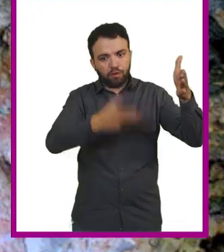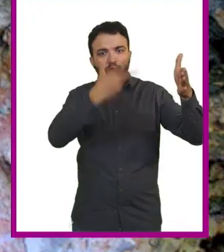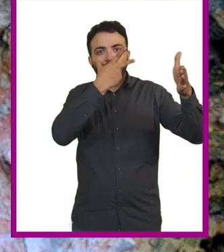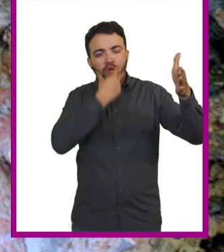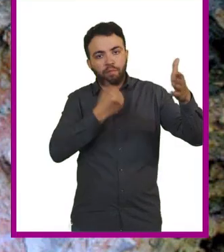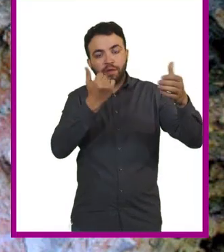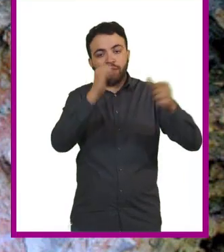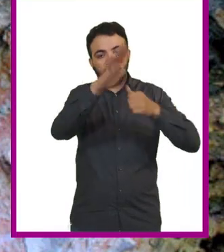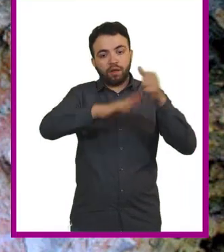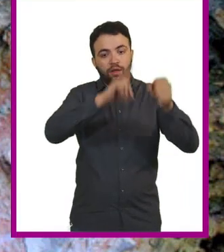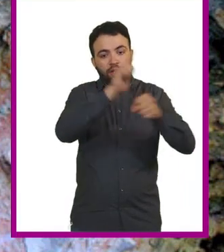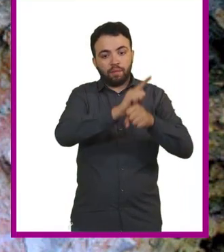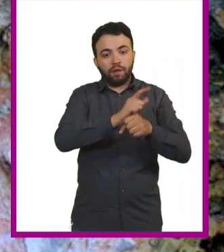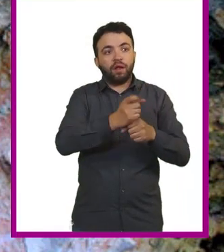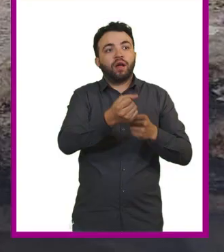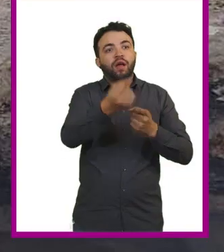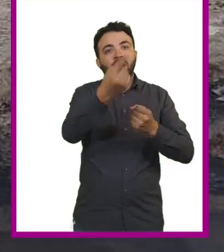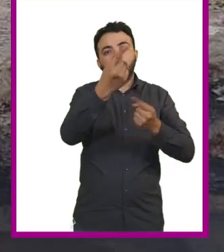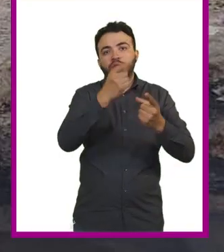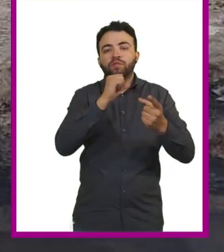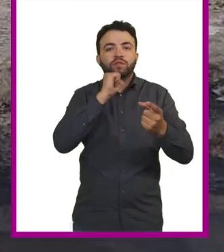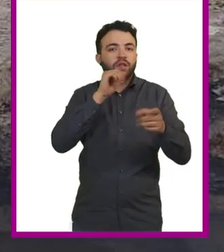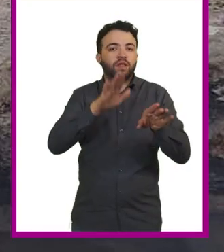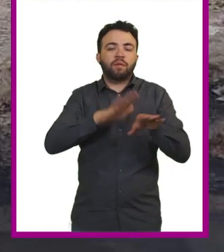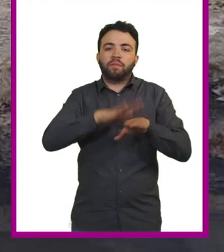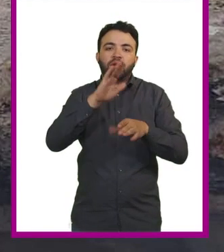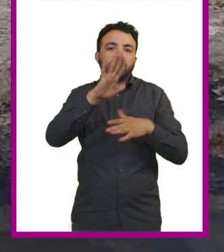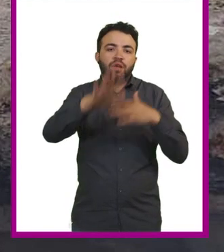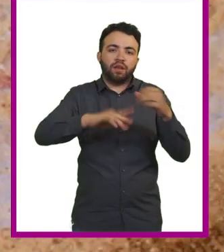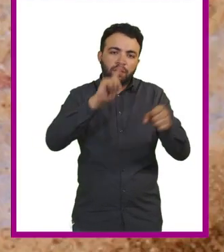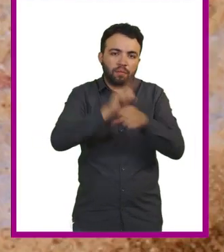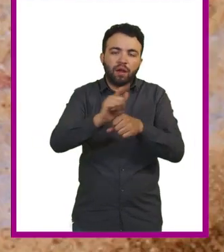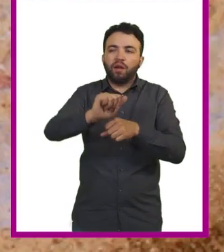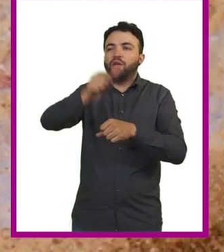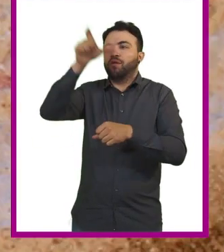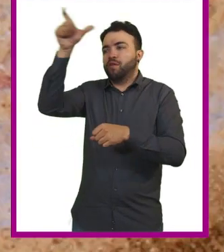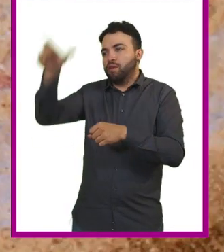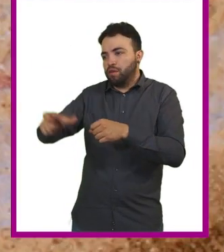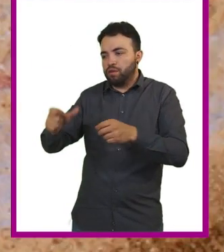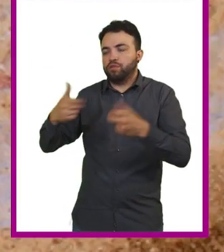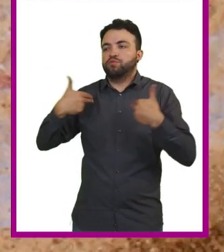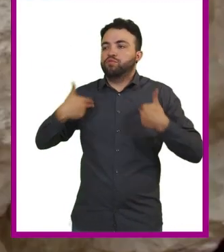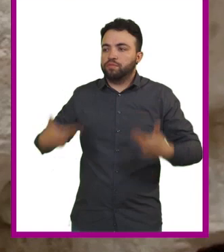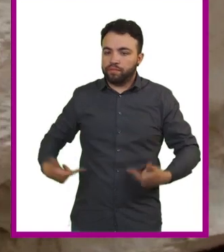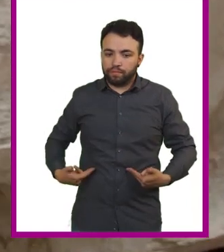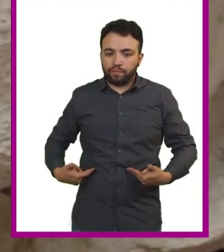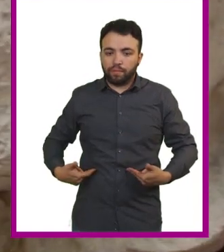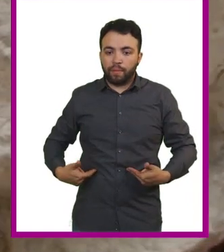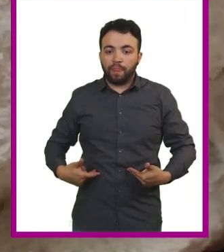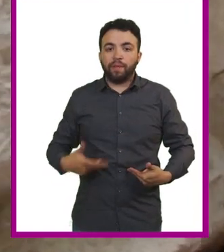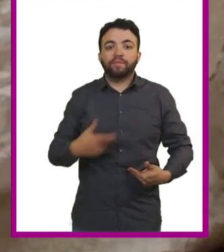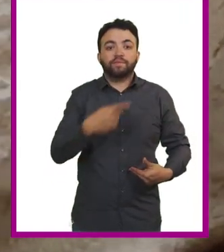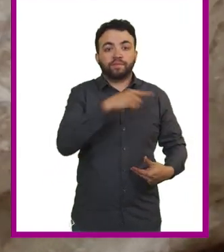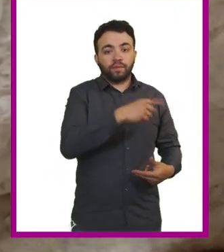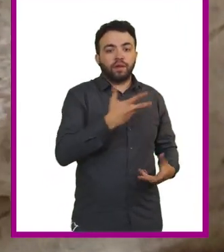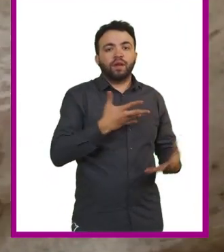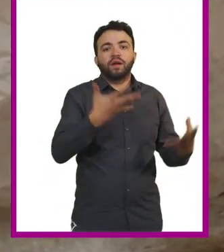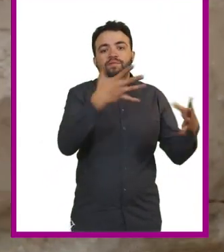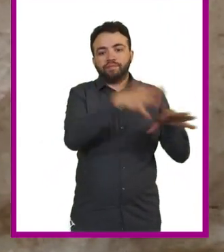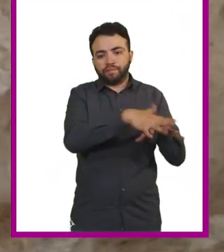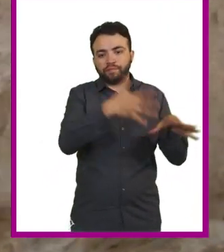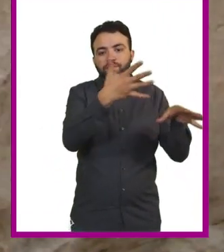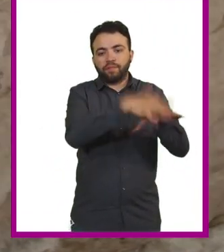sitios nada más se representaron figuras animales y en otros nada más figuras humanas, y es una mezcla. ¿Qué nos dice? Bueno, que